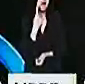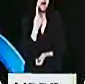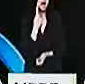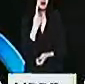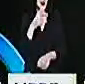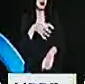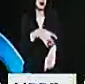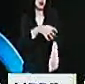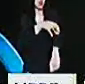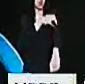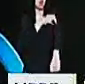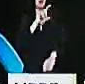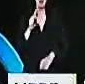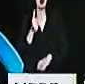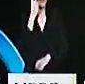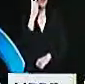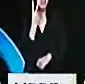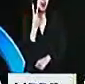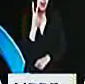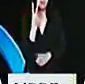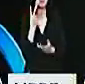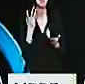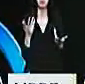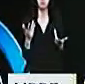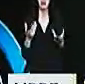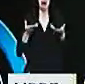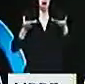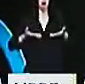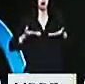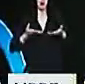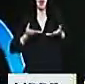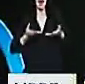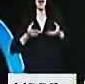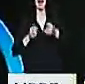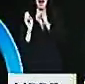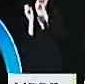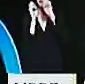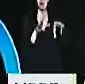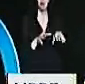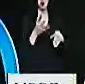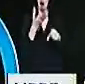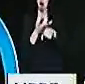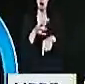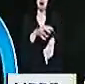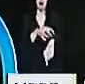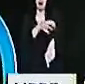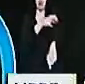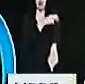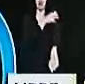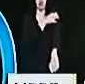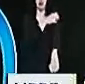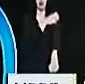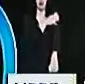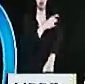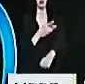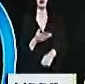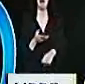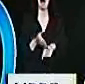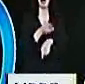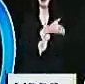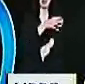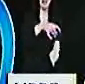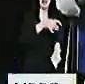lo que terminó pasando es que se dio vuelta en los números y hoy gran parte de los envíos terminan en regiones y pasamos de solo un 2% que se originaba en regiones